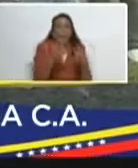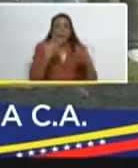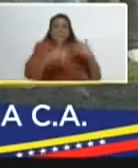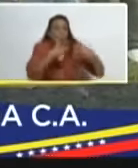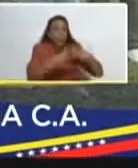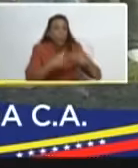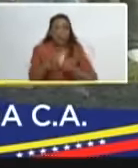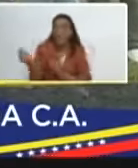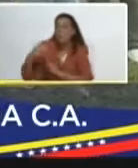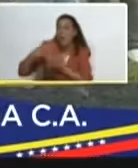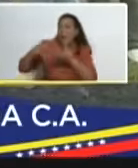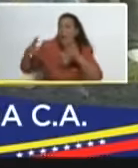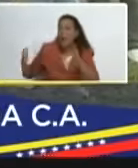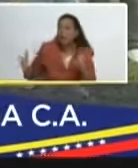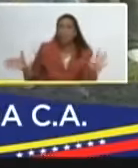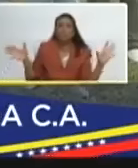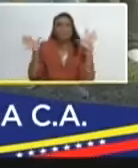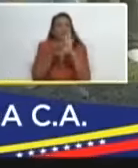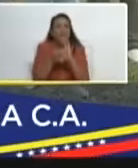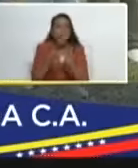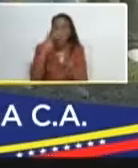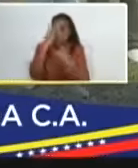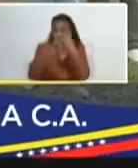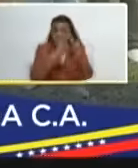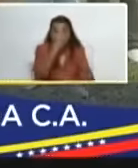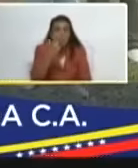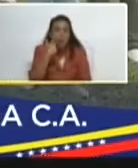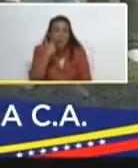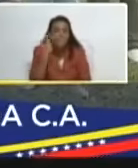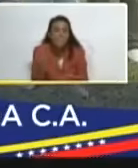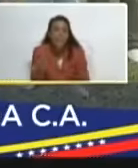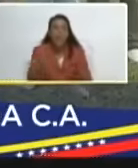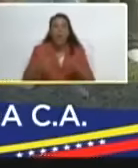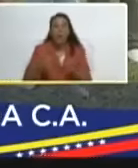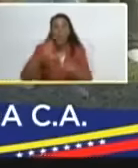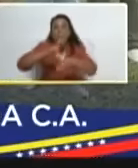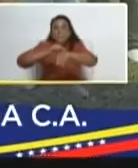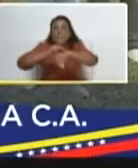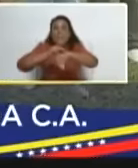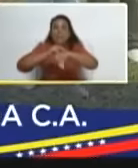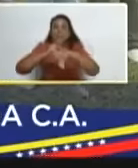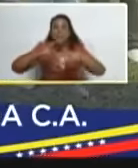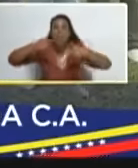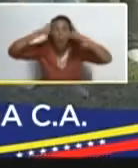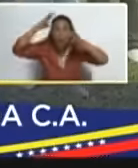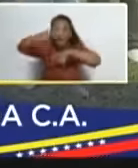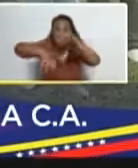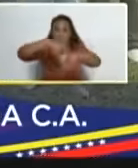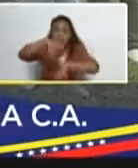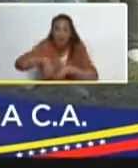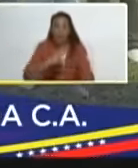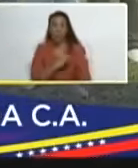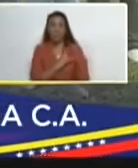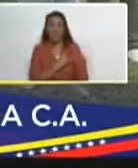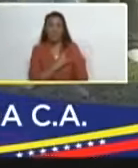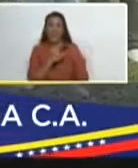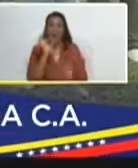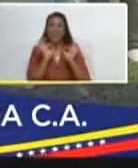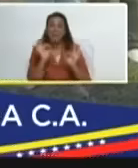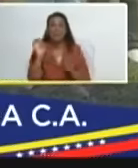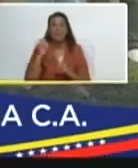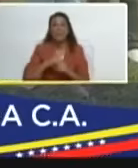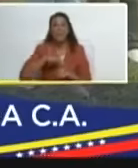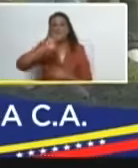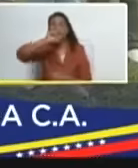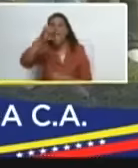productores que también nos acompañan y que nos visitan, con el equipo veterinario, la universidad de experimental de Guayana,